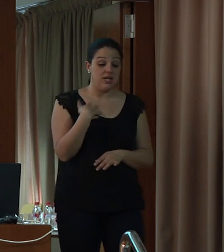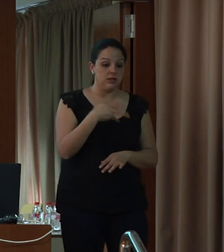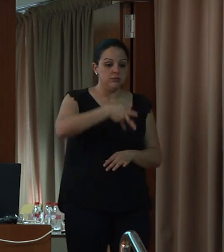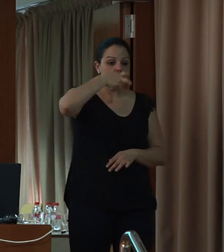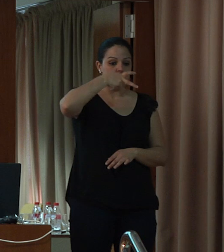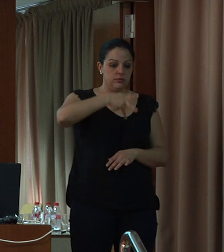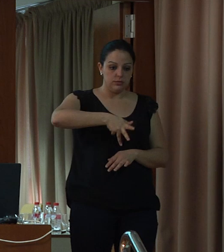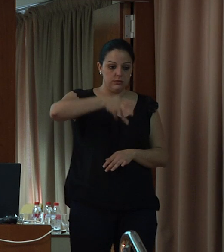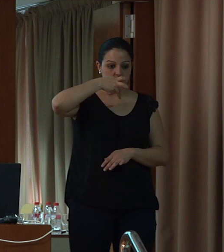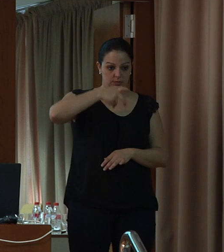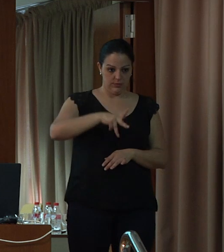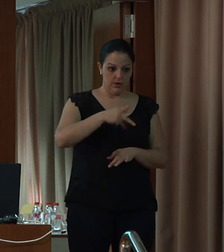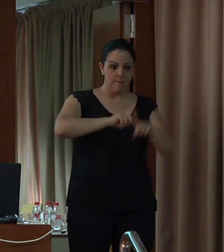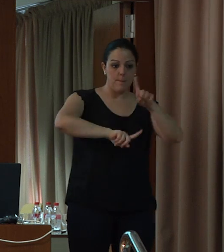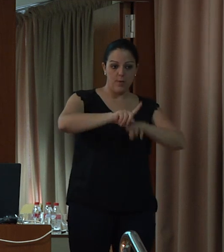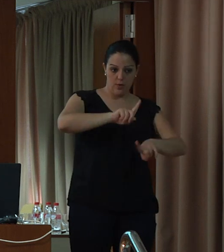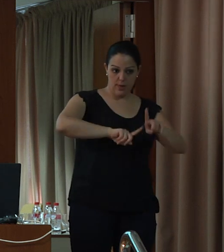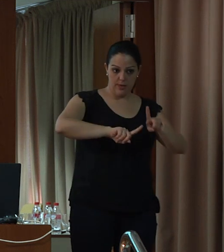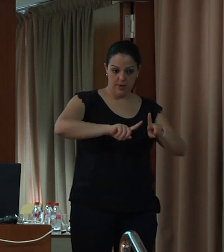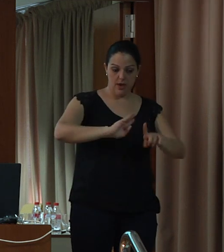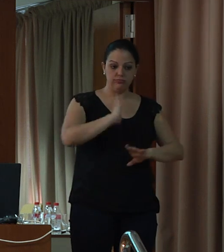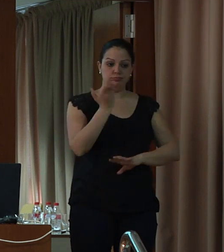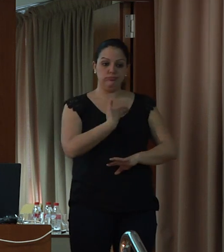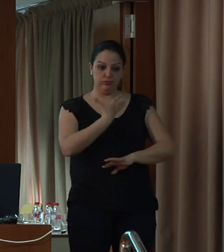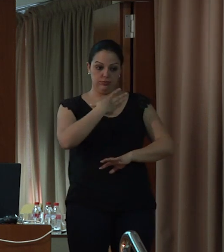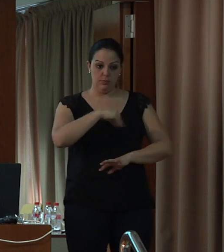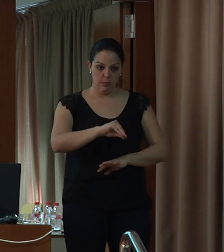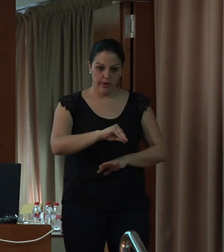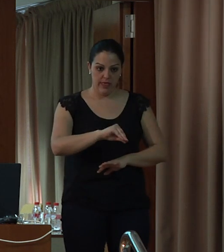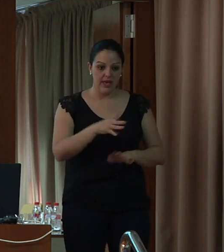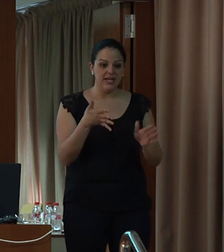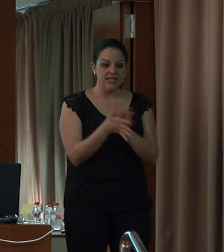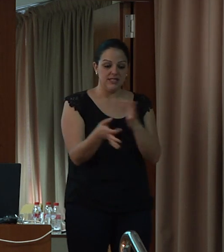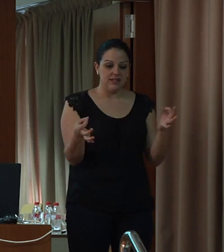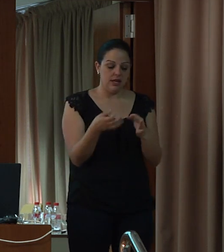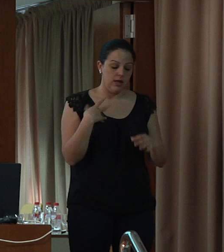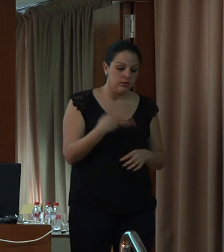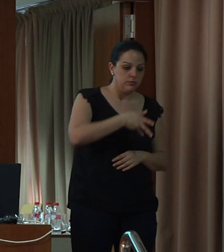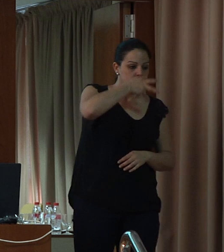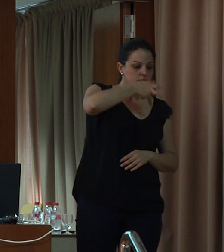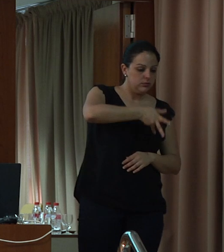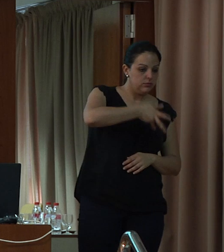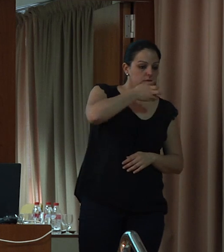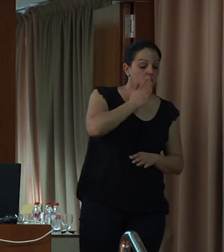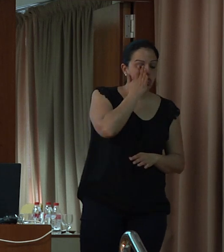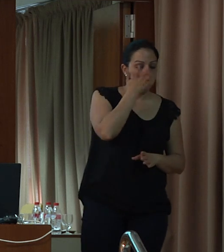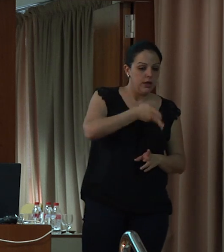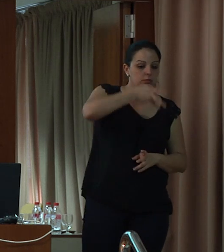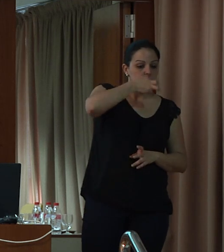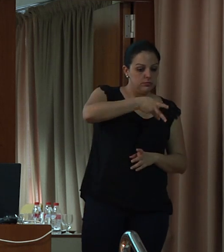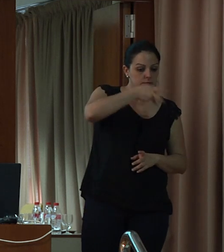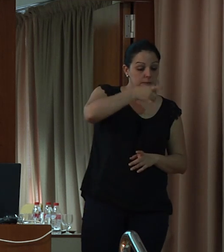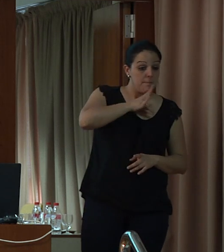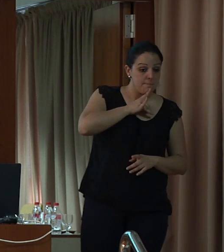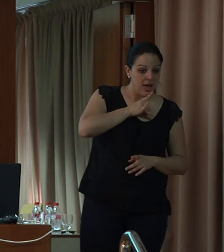en personas que padecen fibromialgia puede ser una de las causas de la exacerbación del dolor, el síndrome de apnea del sueño, y del marcado empeoramiento que tiene la calidad